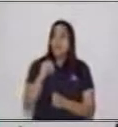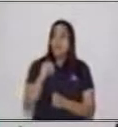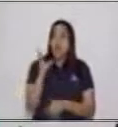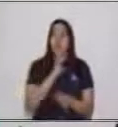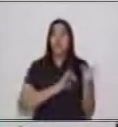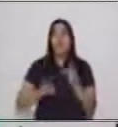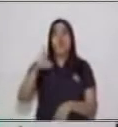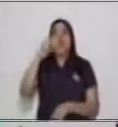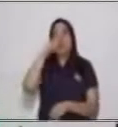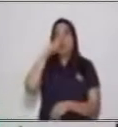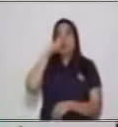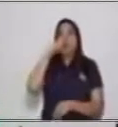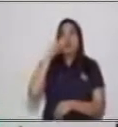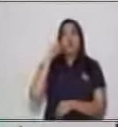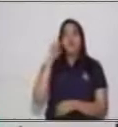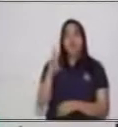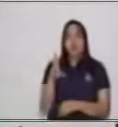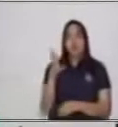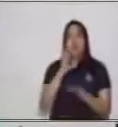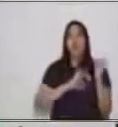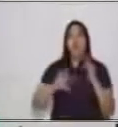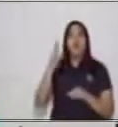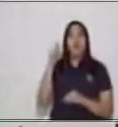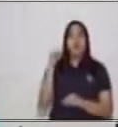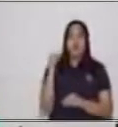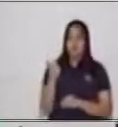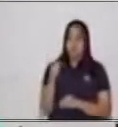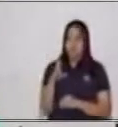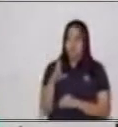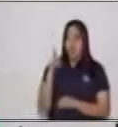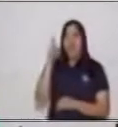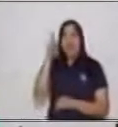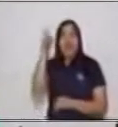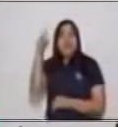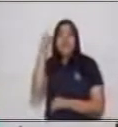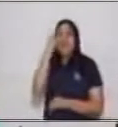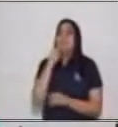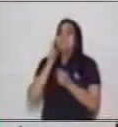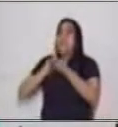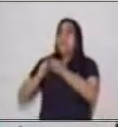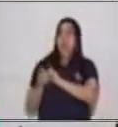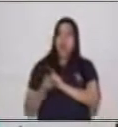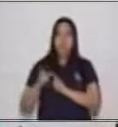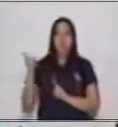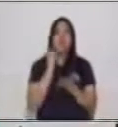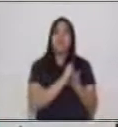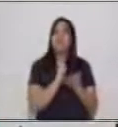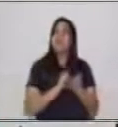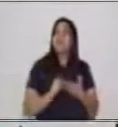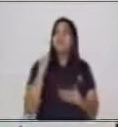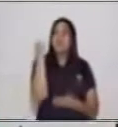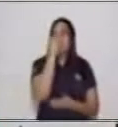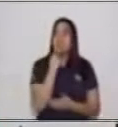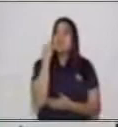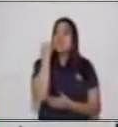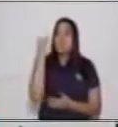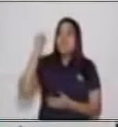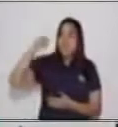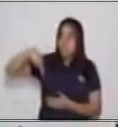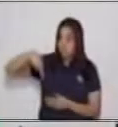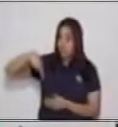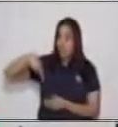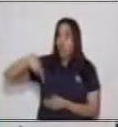relación con to, con tor o con dar. Aquí cambia. Vas a escribir con S la terminación